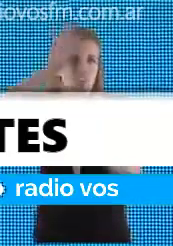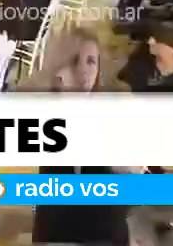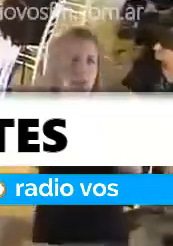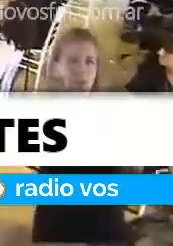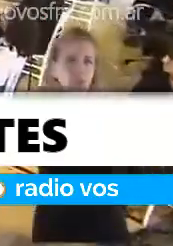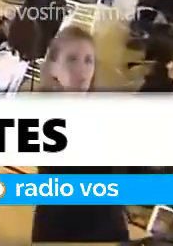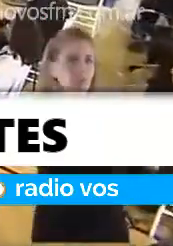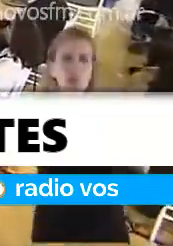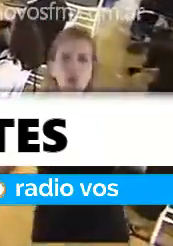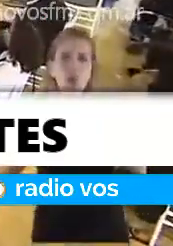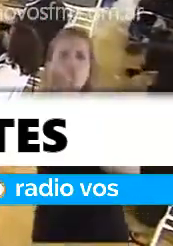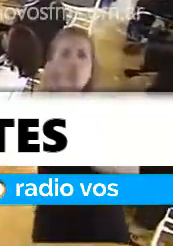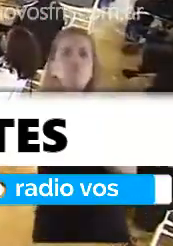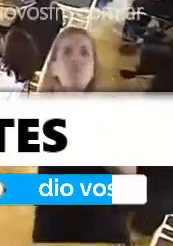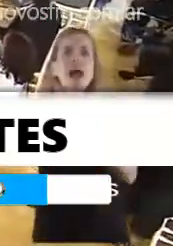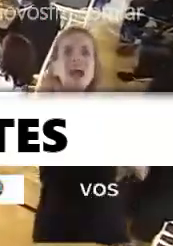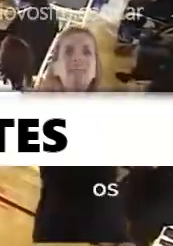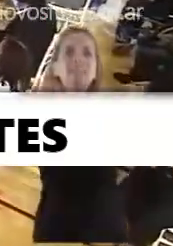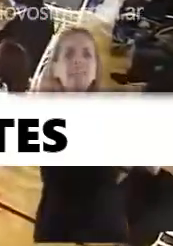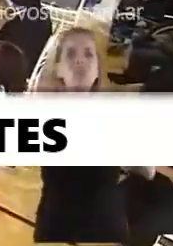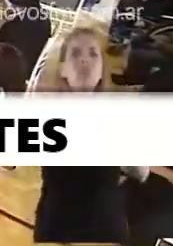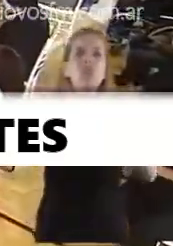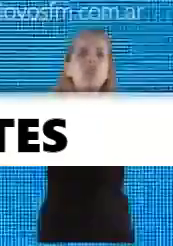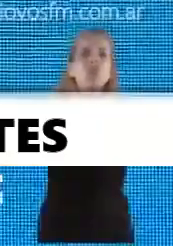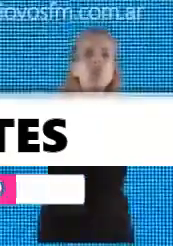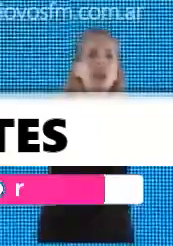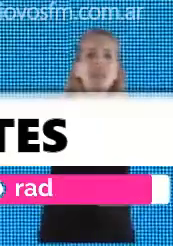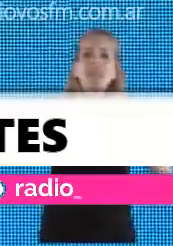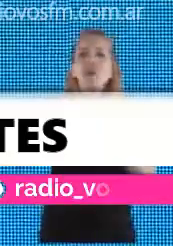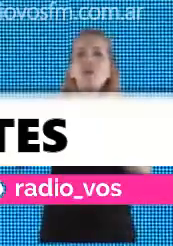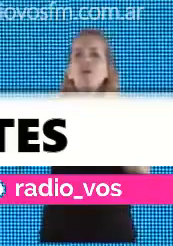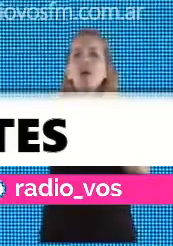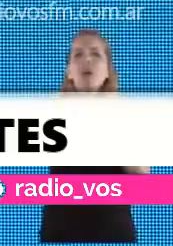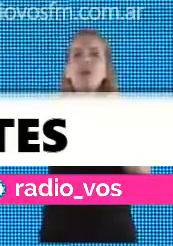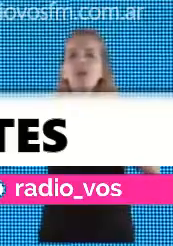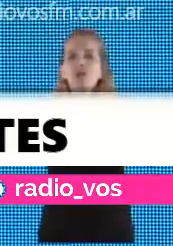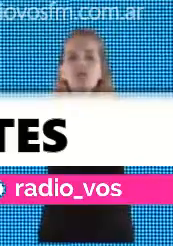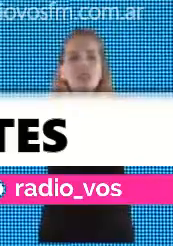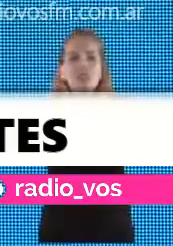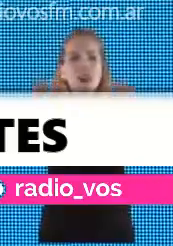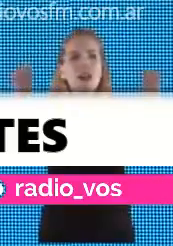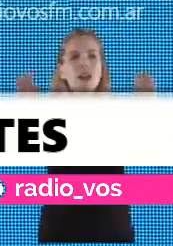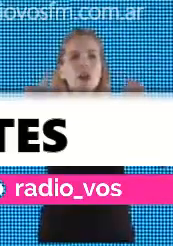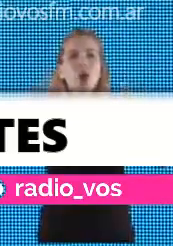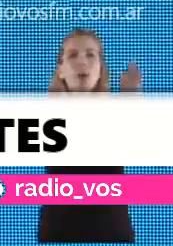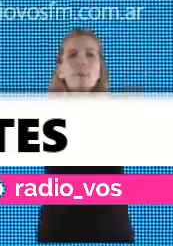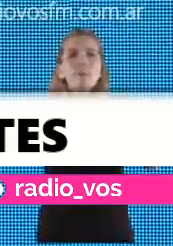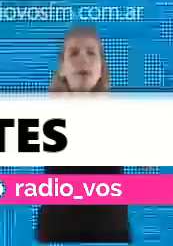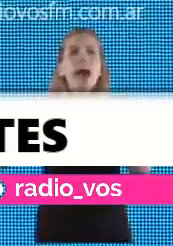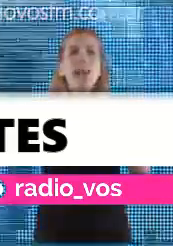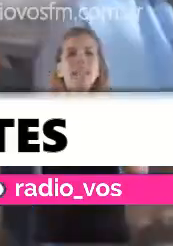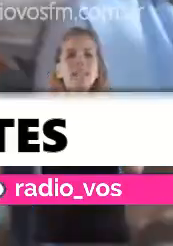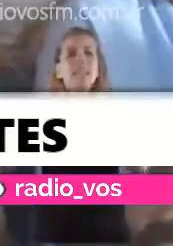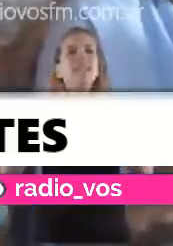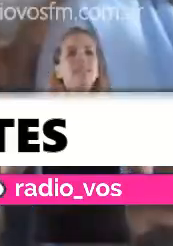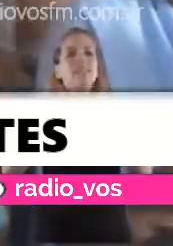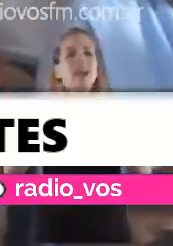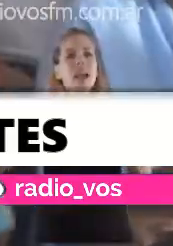hay pueblitos y ciudades hay argentinos que necesitan de que la argentina se levante